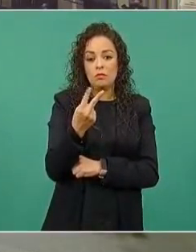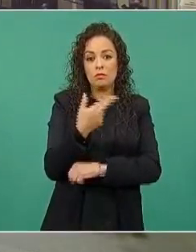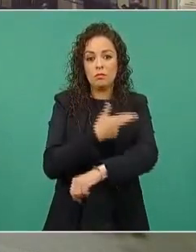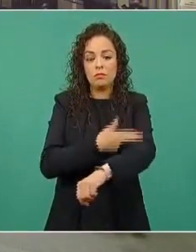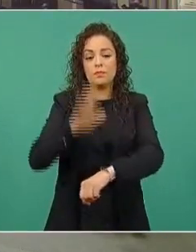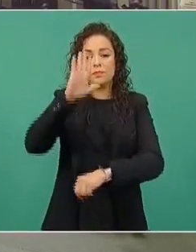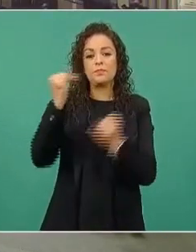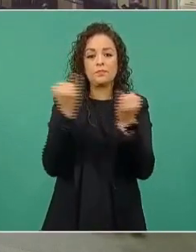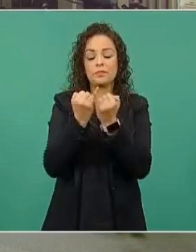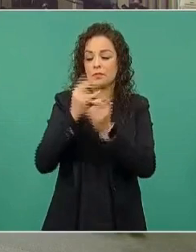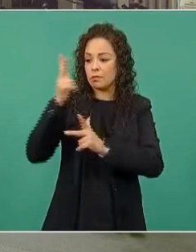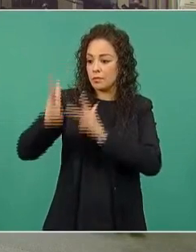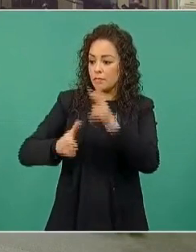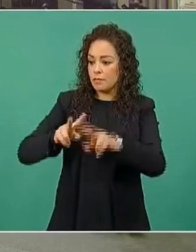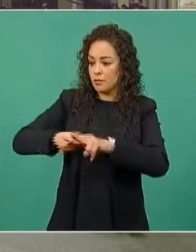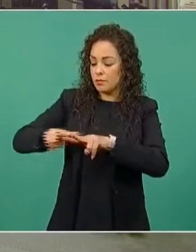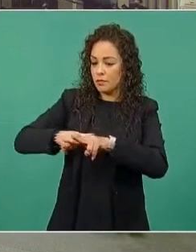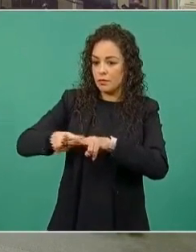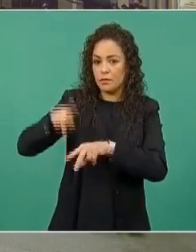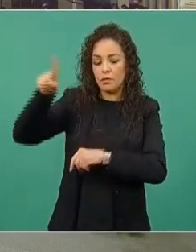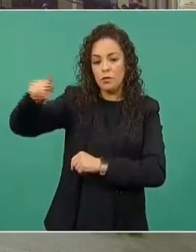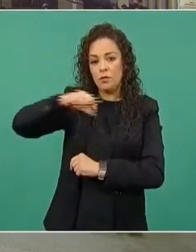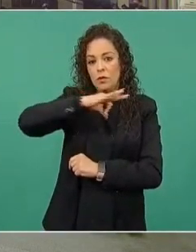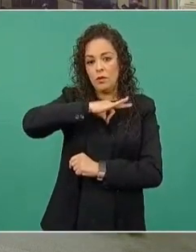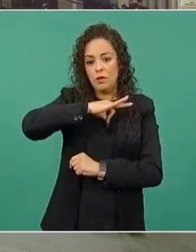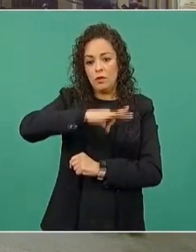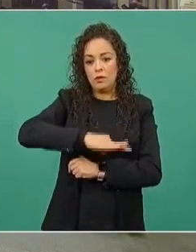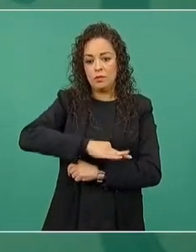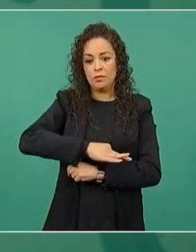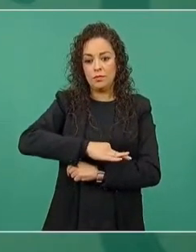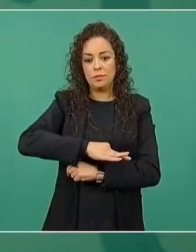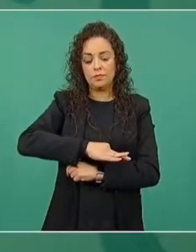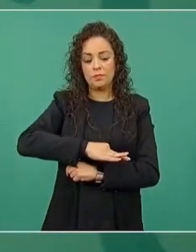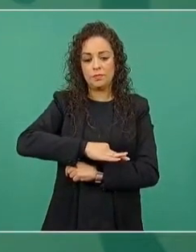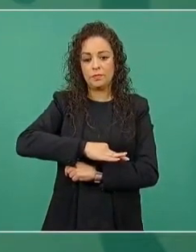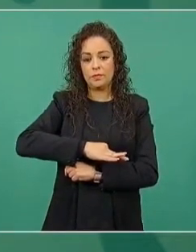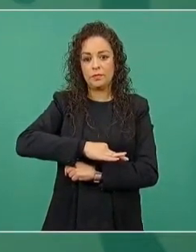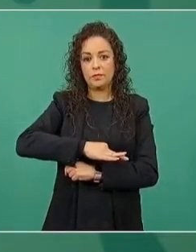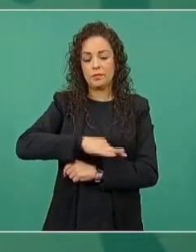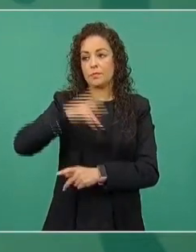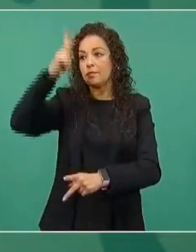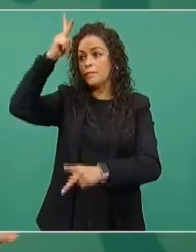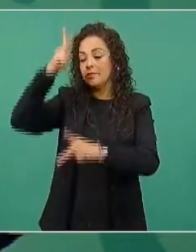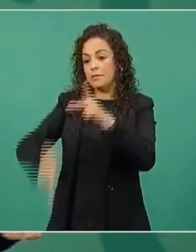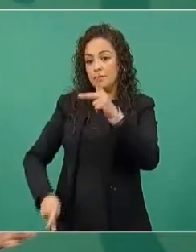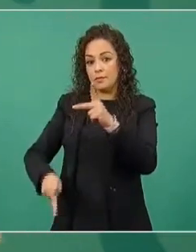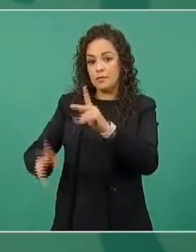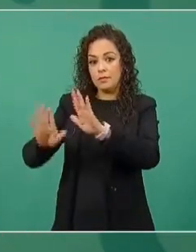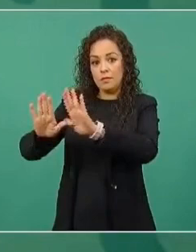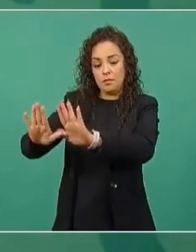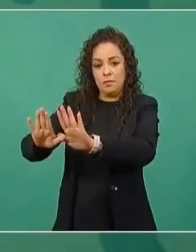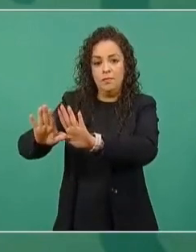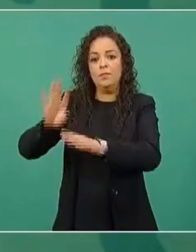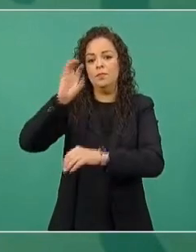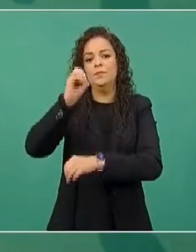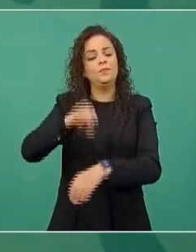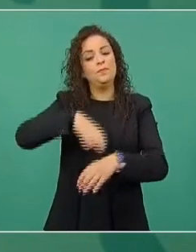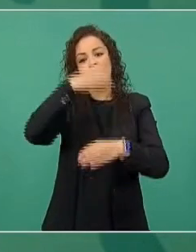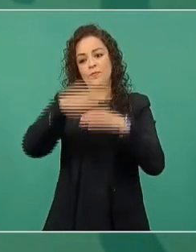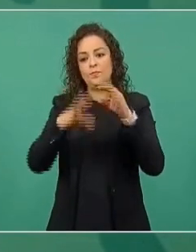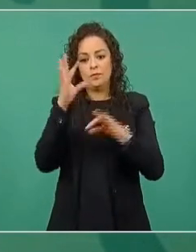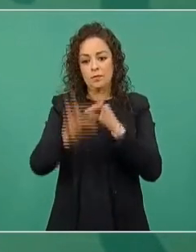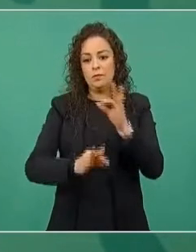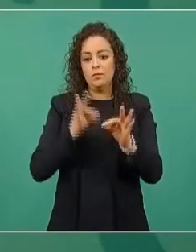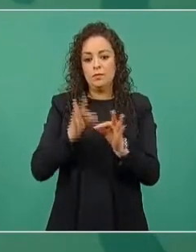de Toluca, lo dejábamos a medias o lo terminábamos